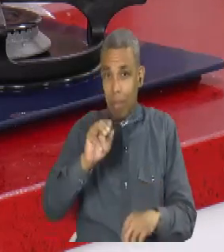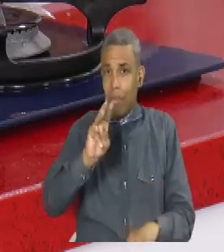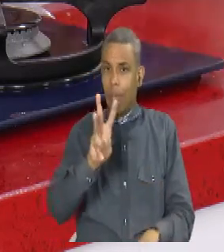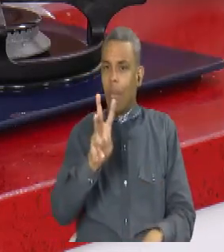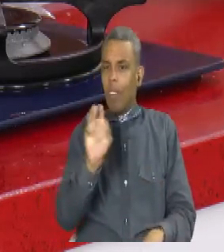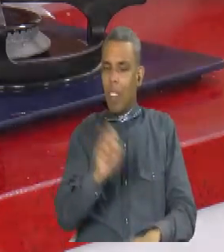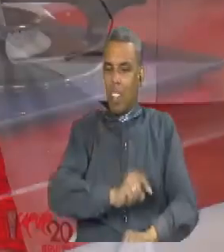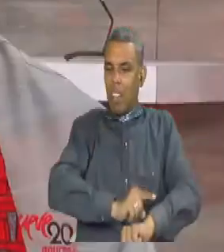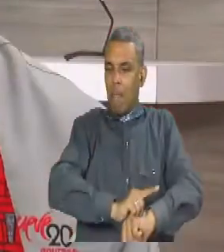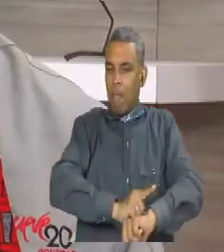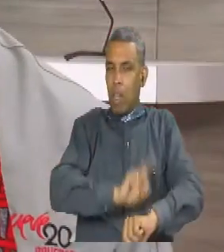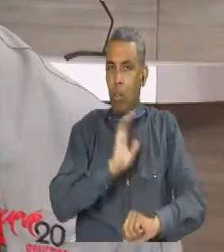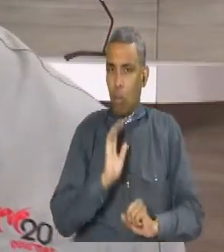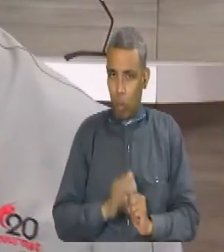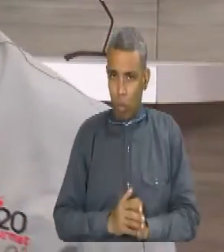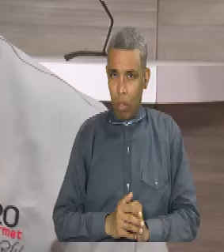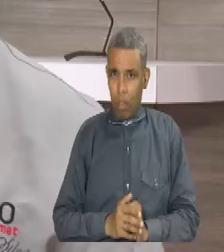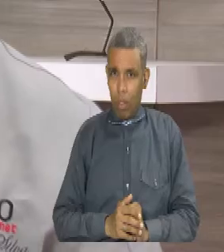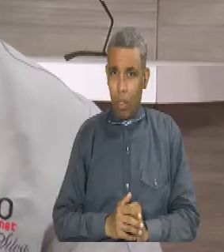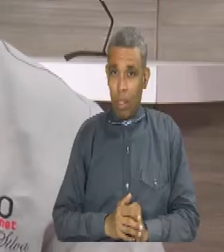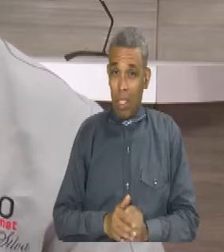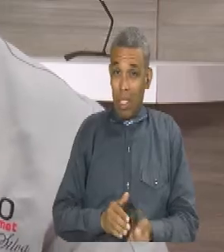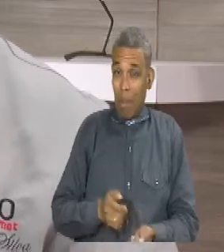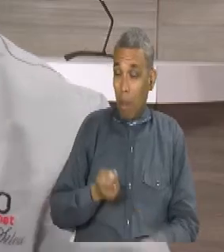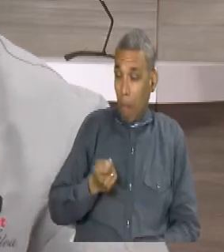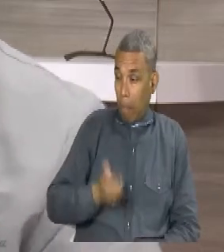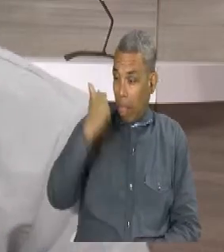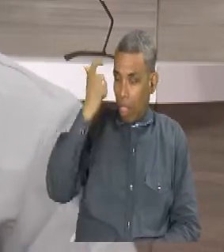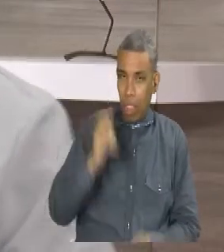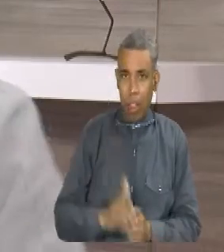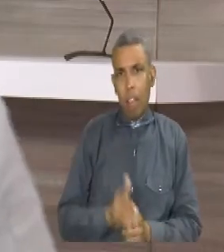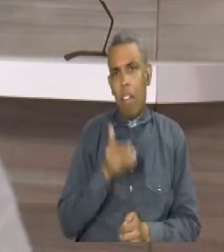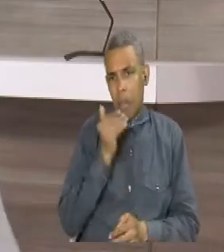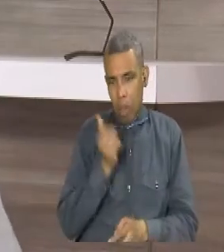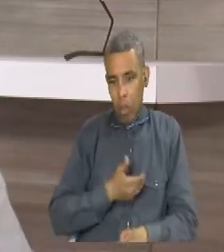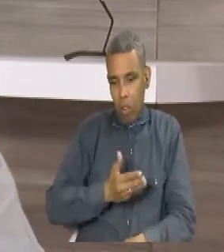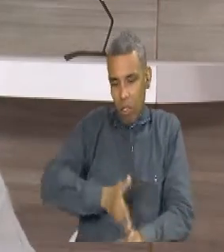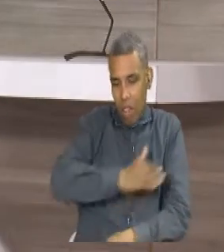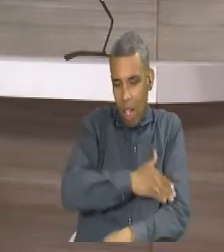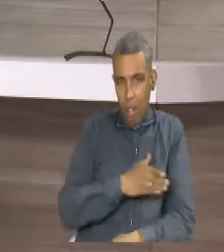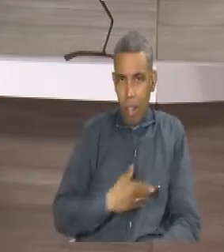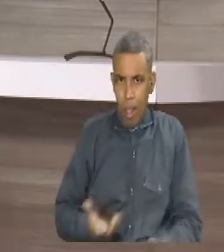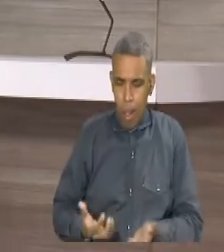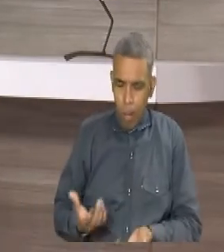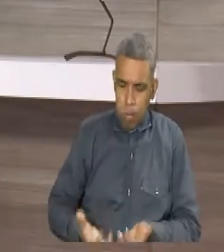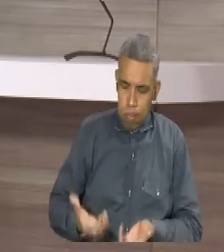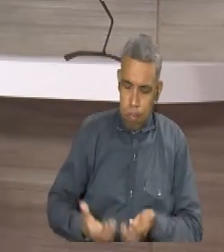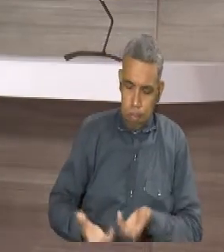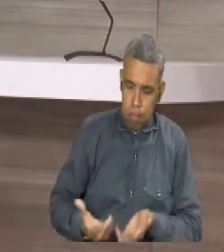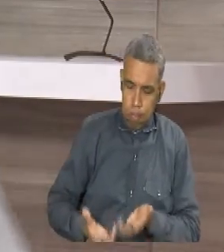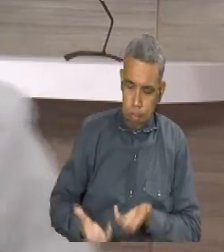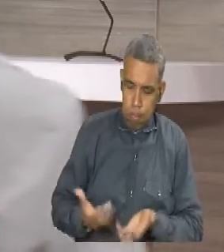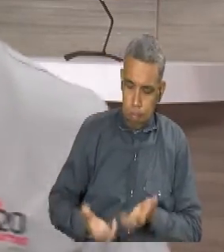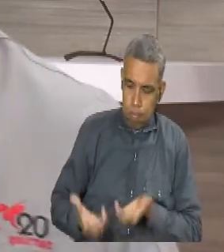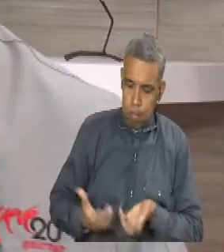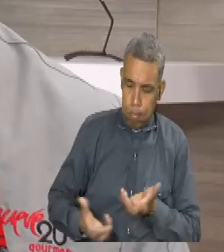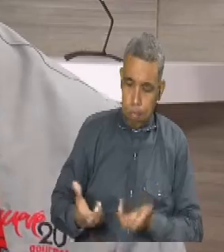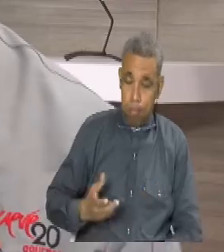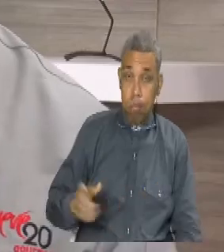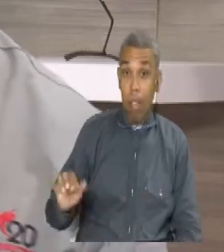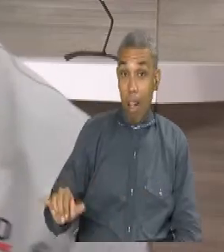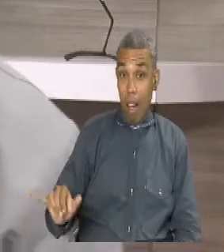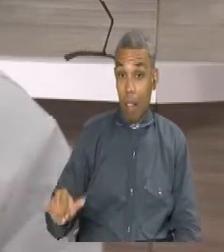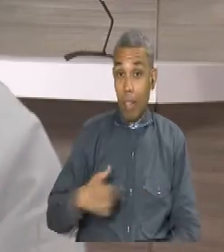es necesario. Acá tenemos ya el atún con el tomate y la cebolla, tenemos acá un poquitico de